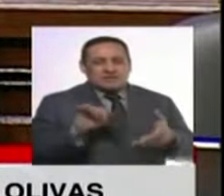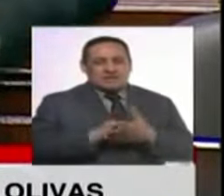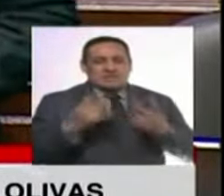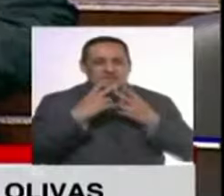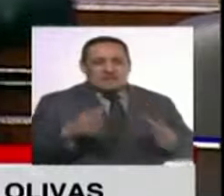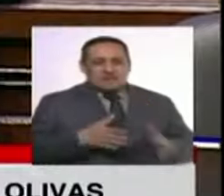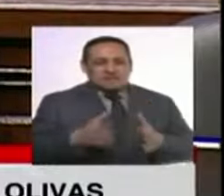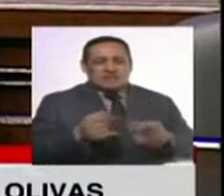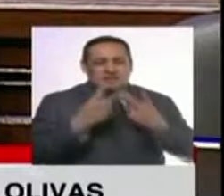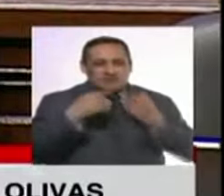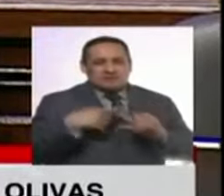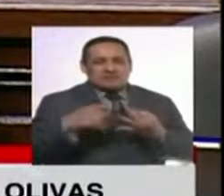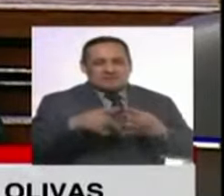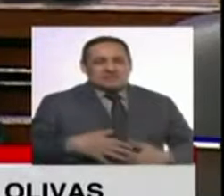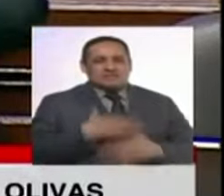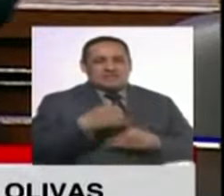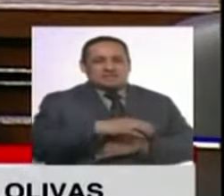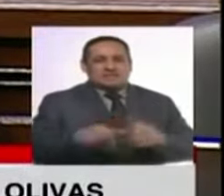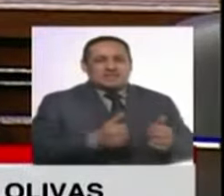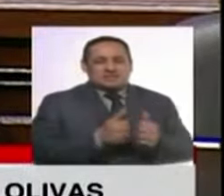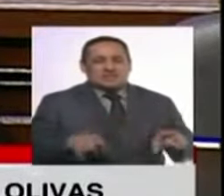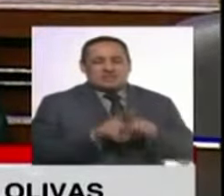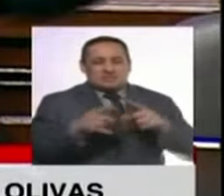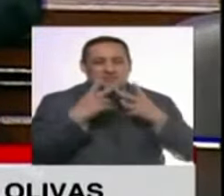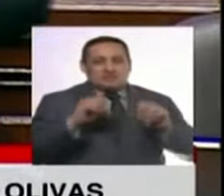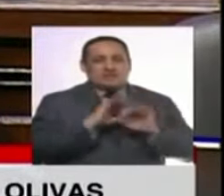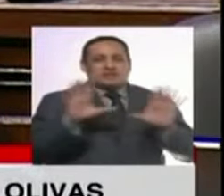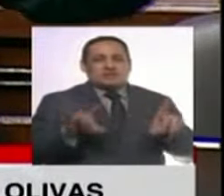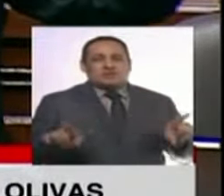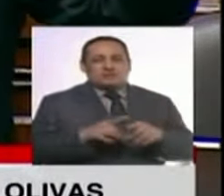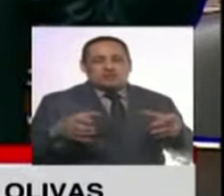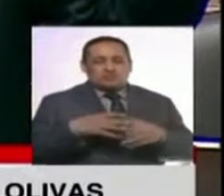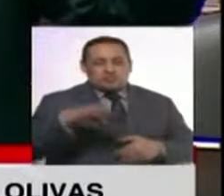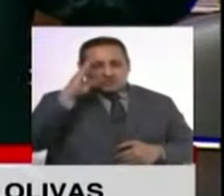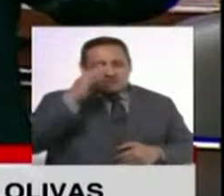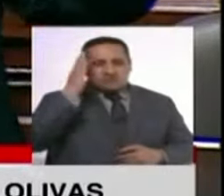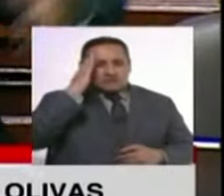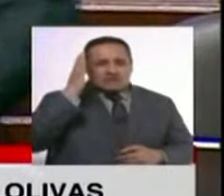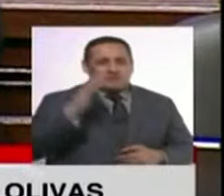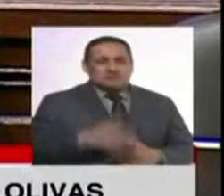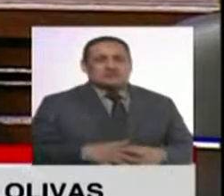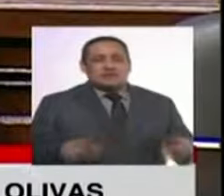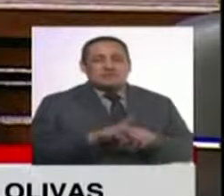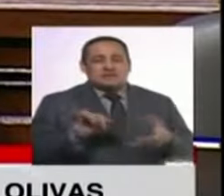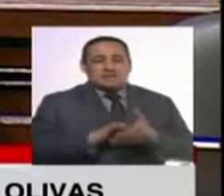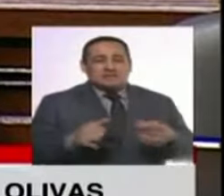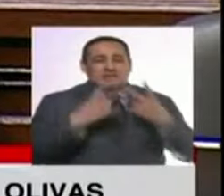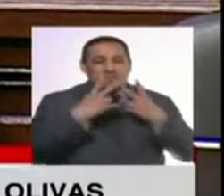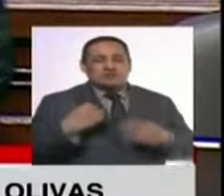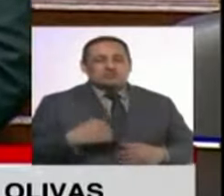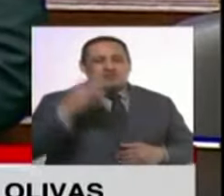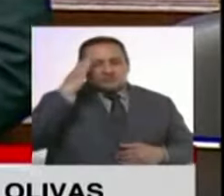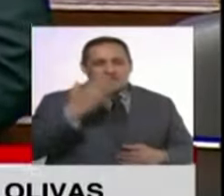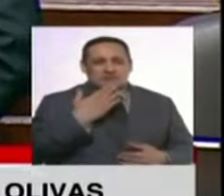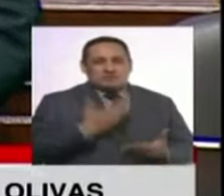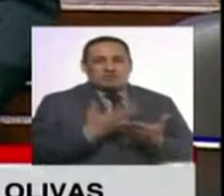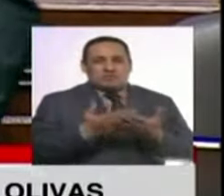se está encaminando a determinados intereses eso es clarísimo y la población lo sabe así es que yo en